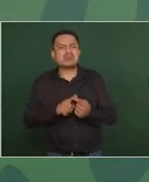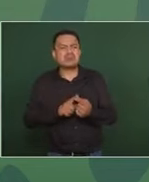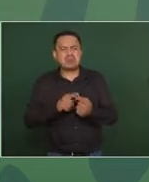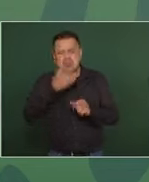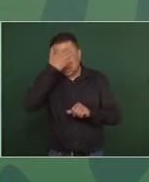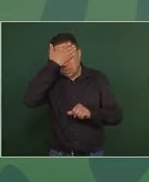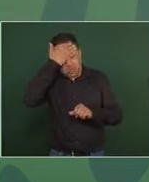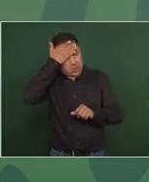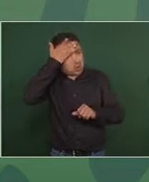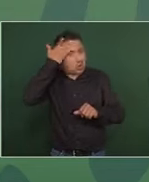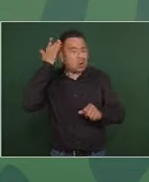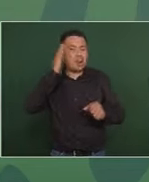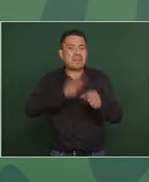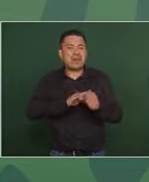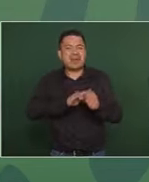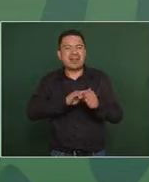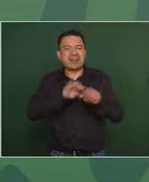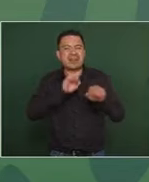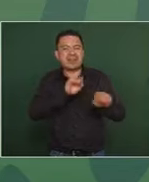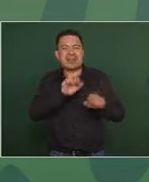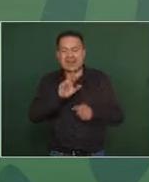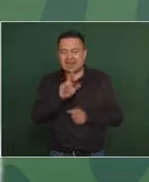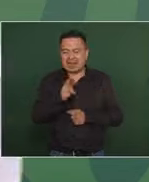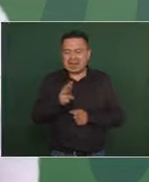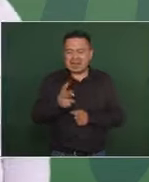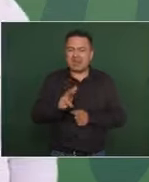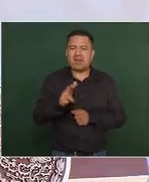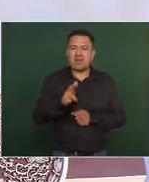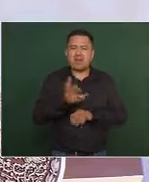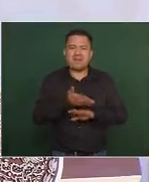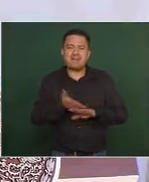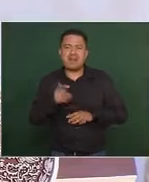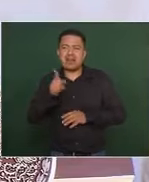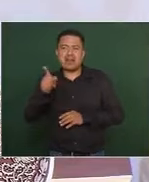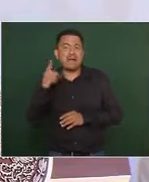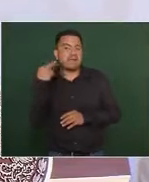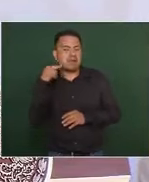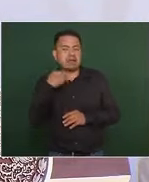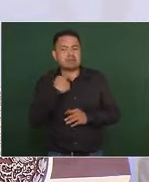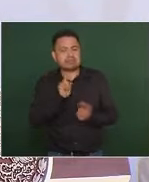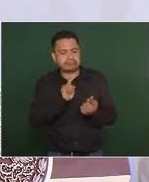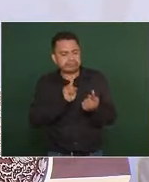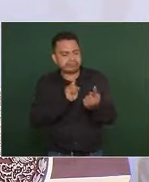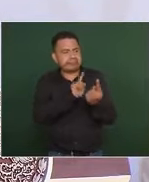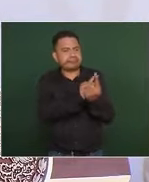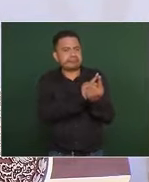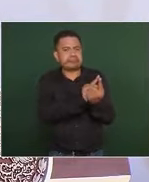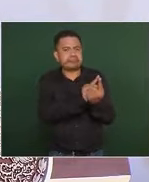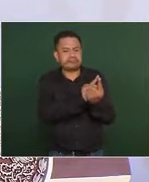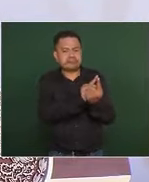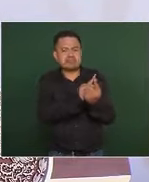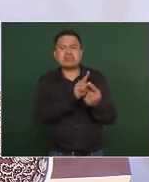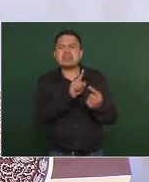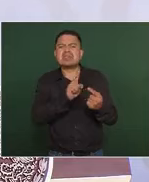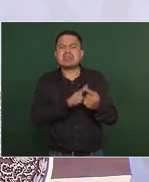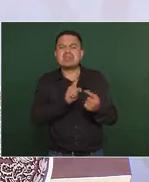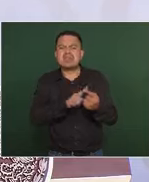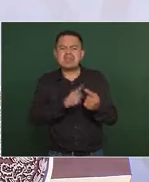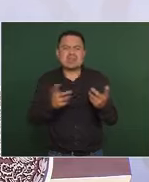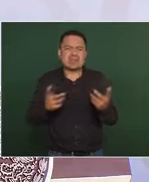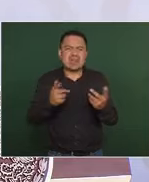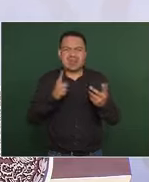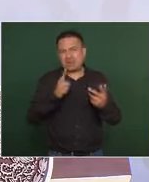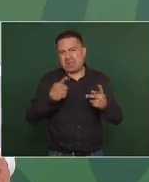conmemorar lo de la huelga de Río Blanco en Veracruz. Me encontré a